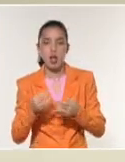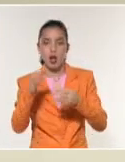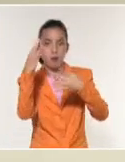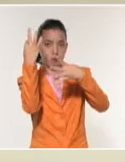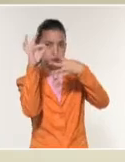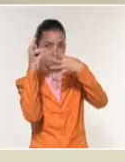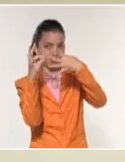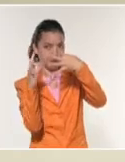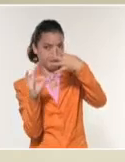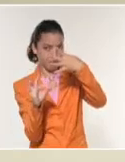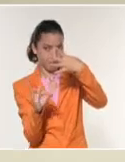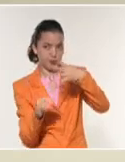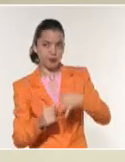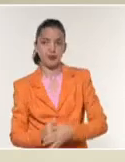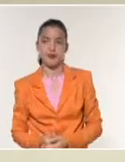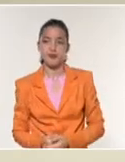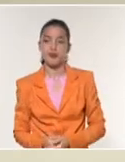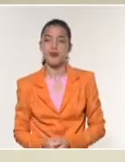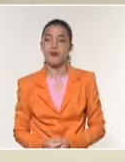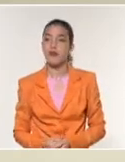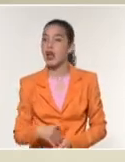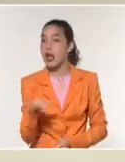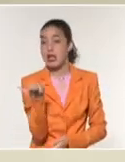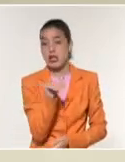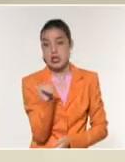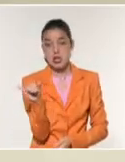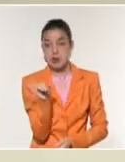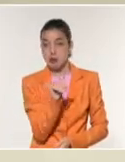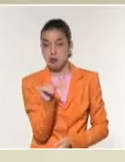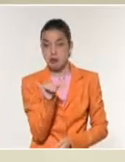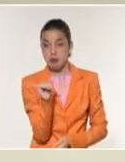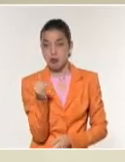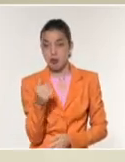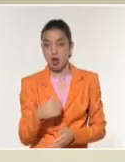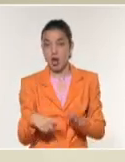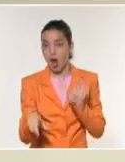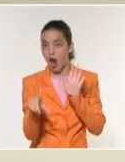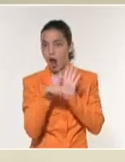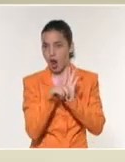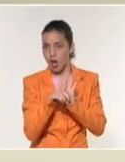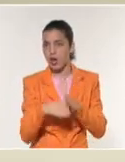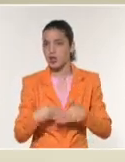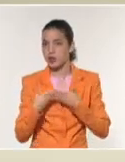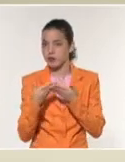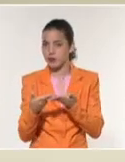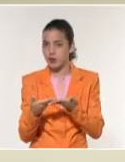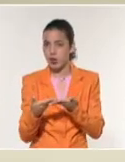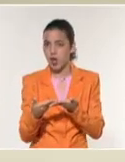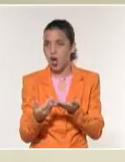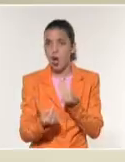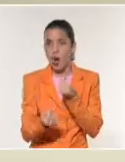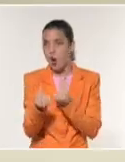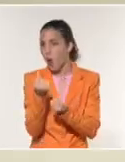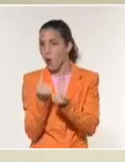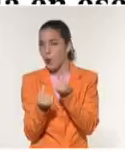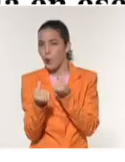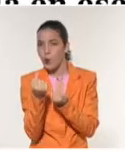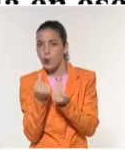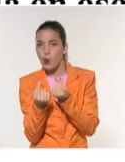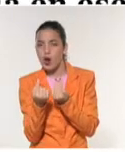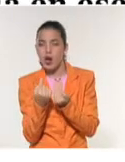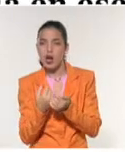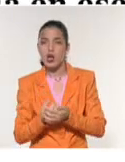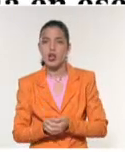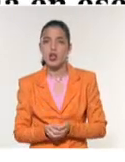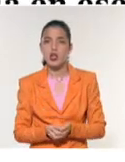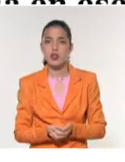artículos, y también la propia ley de ejecución establece cuáles son para la comparecencia. En